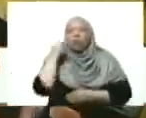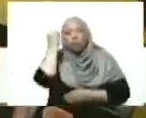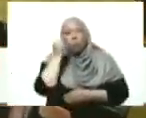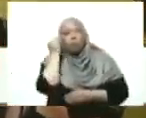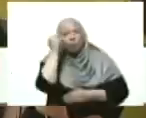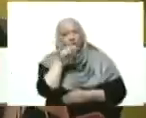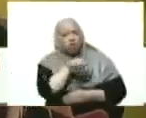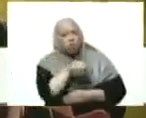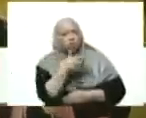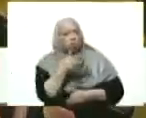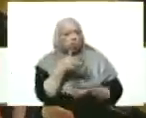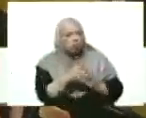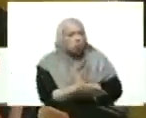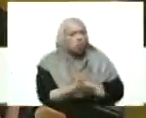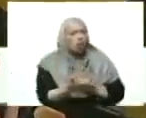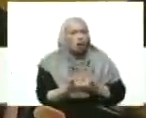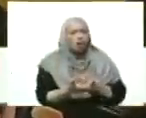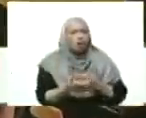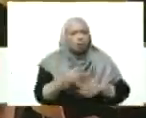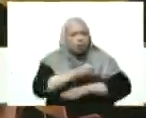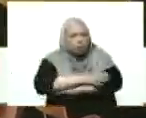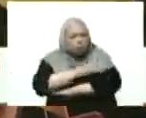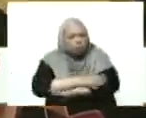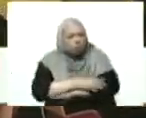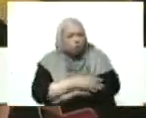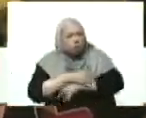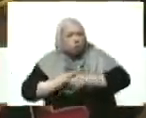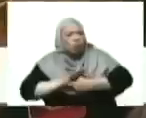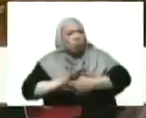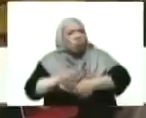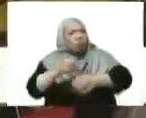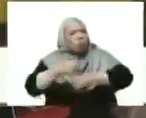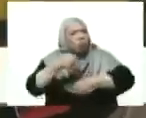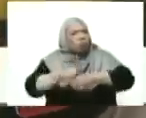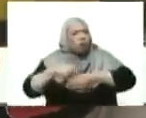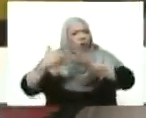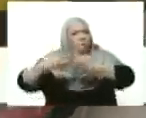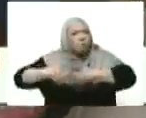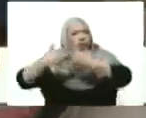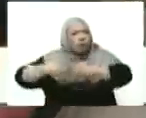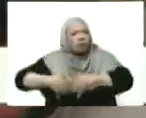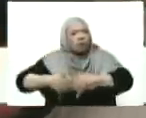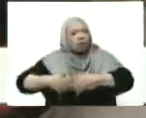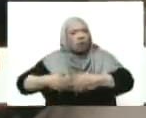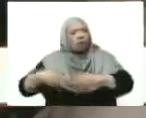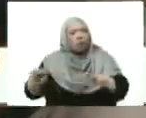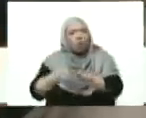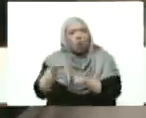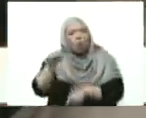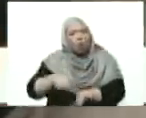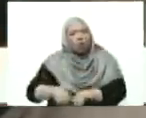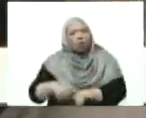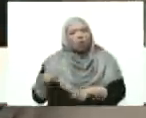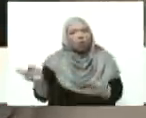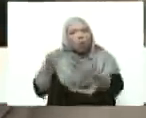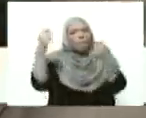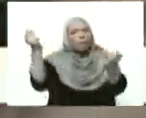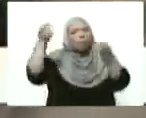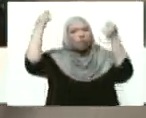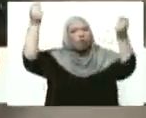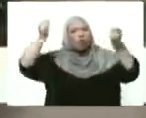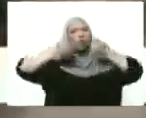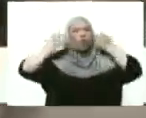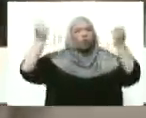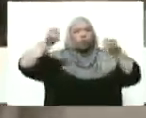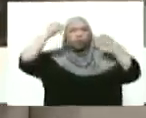al respecto de esta posición que asumen los trabajadores de Entrasur y Conviasa el día de hoy aquí en las inmediaciones de la